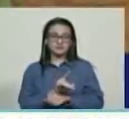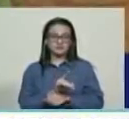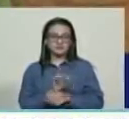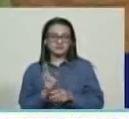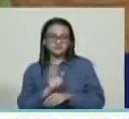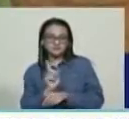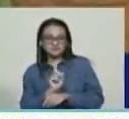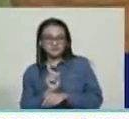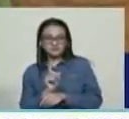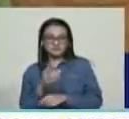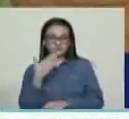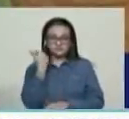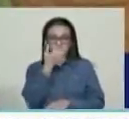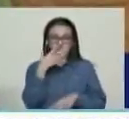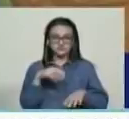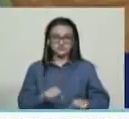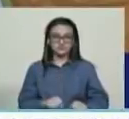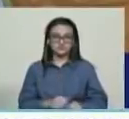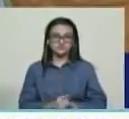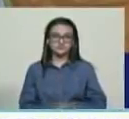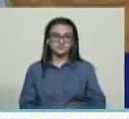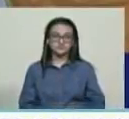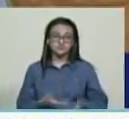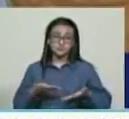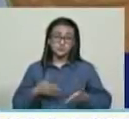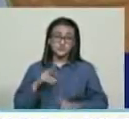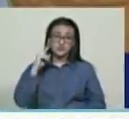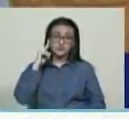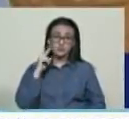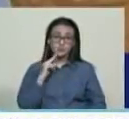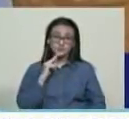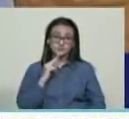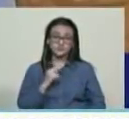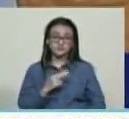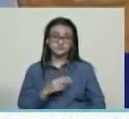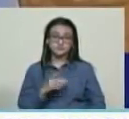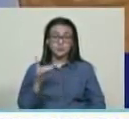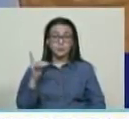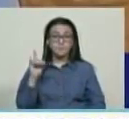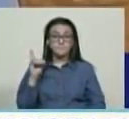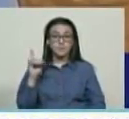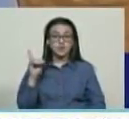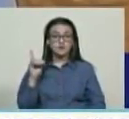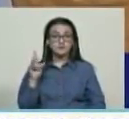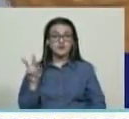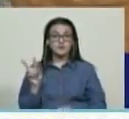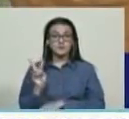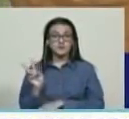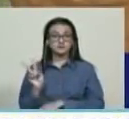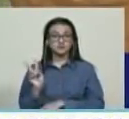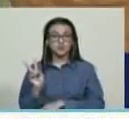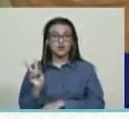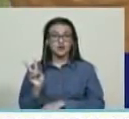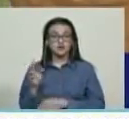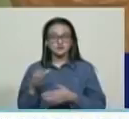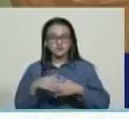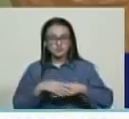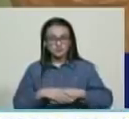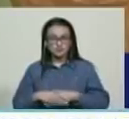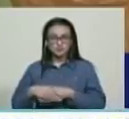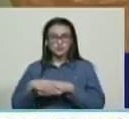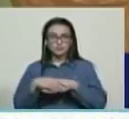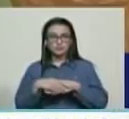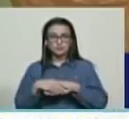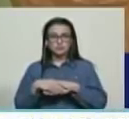imperialismo. De las hijas de Bolívar, Bolivia y Venezuela, tomadas de la mano en su lucha